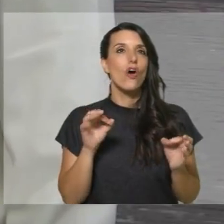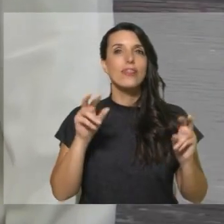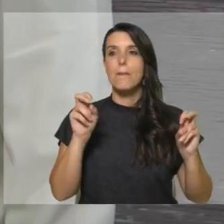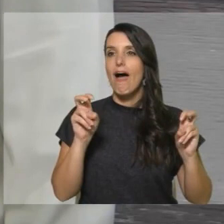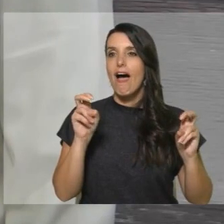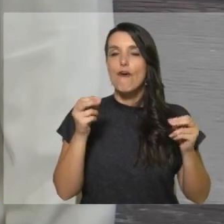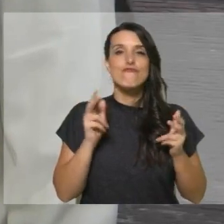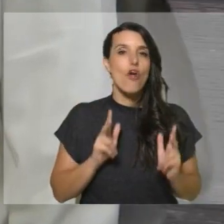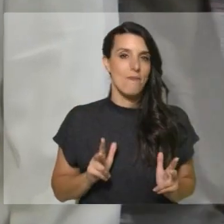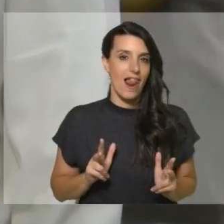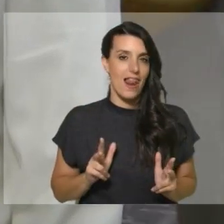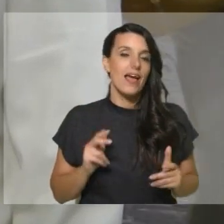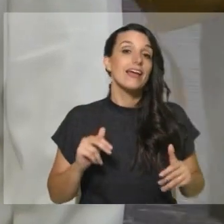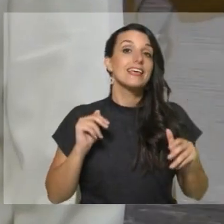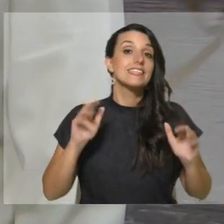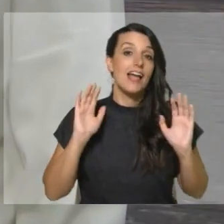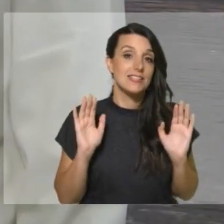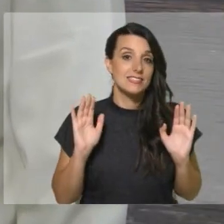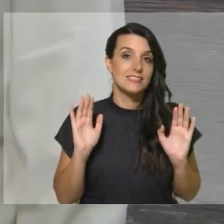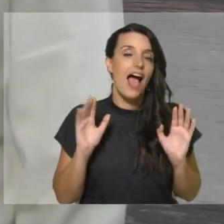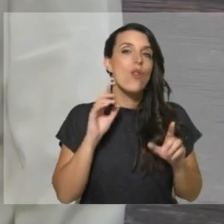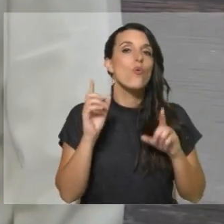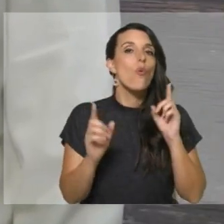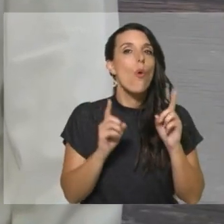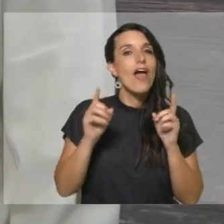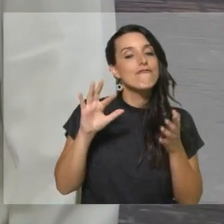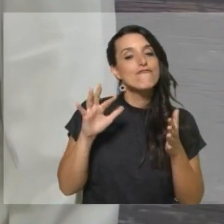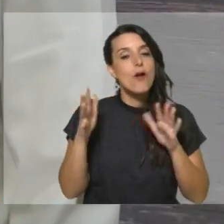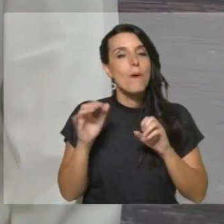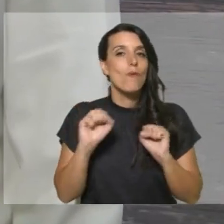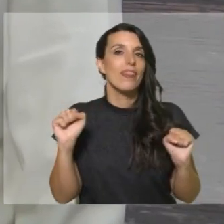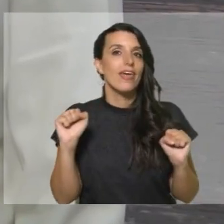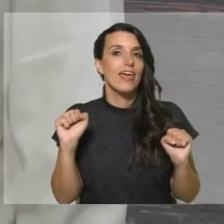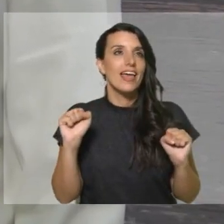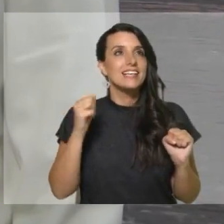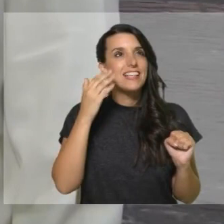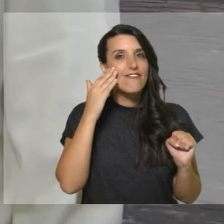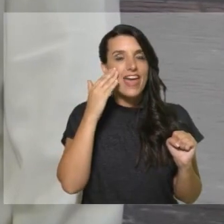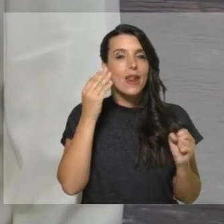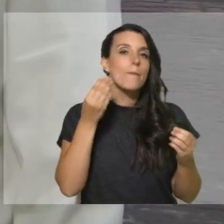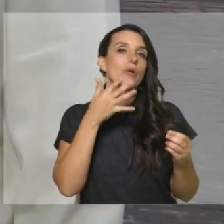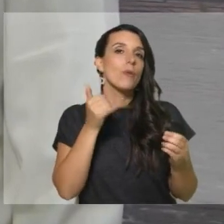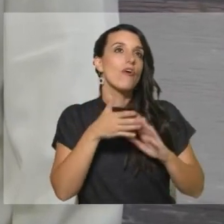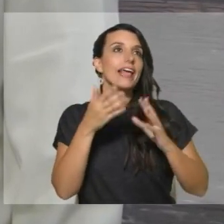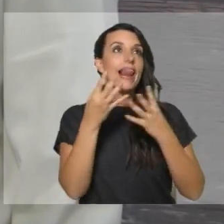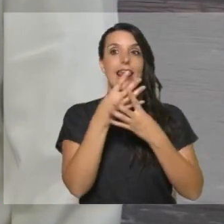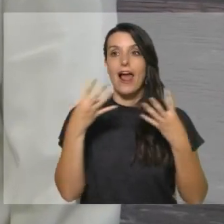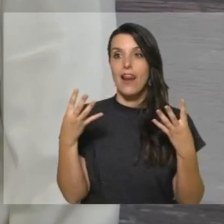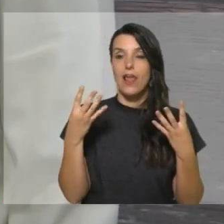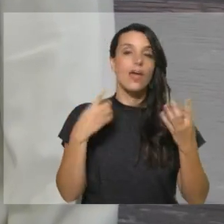lo formal, ¿no? Quizás hay algunos estilos que se pueden identificar en cuanto a tendencias generales,